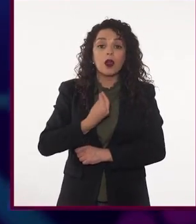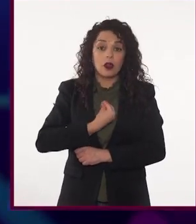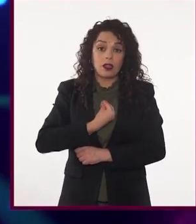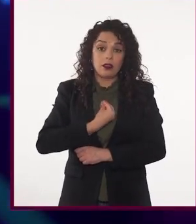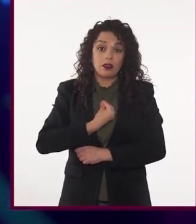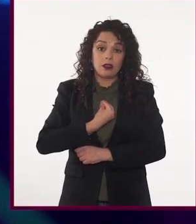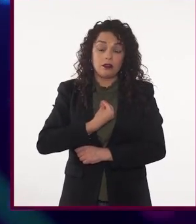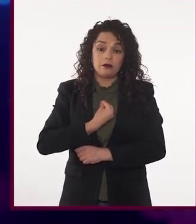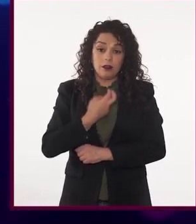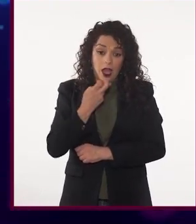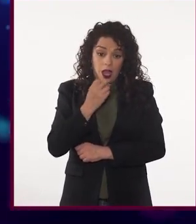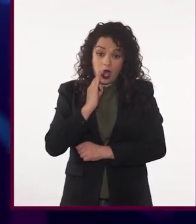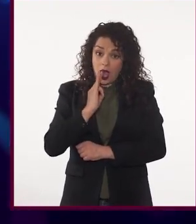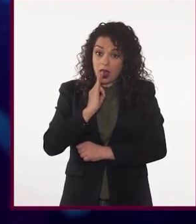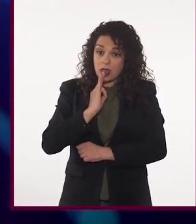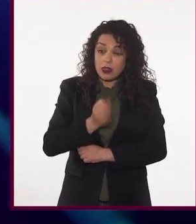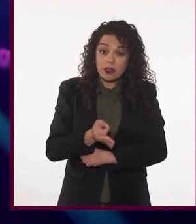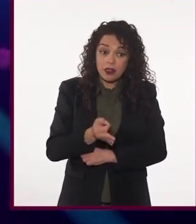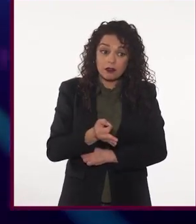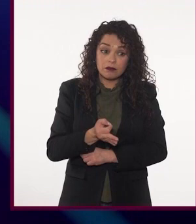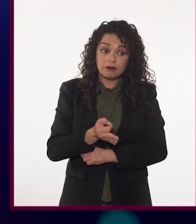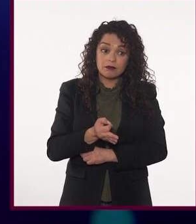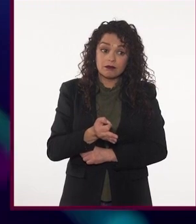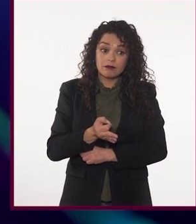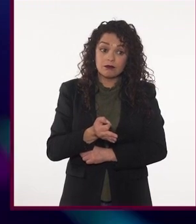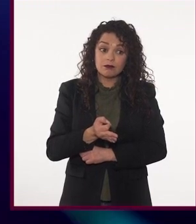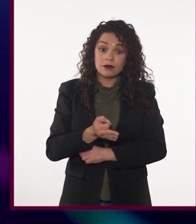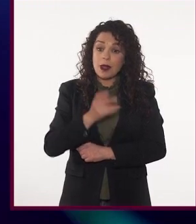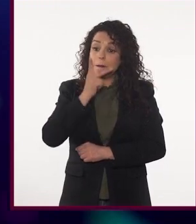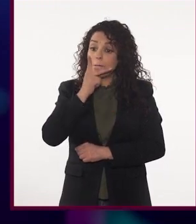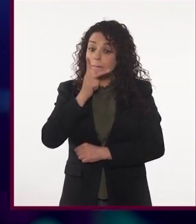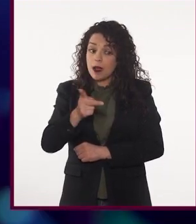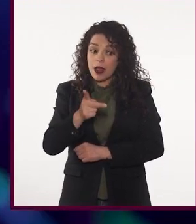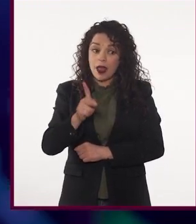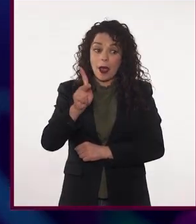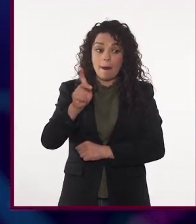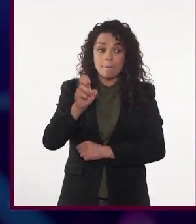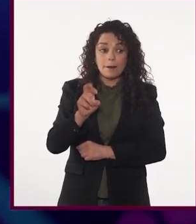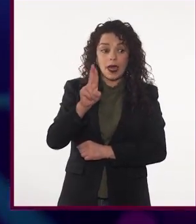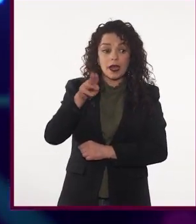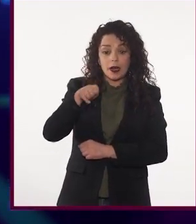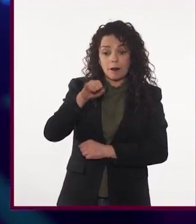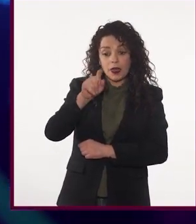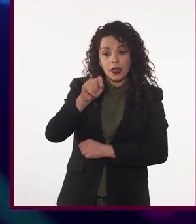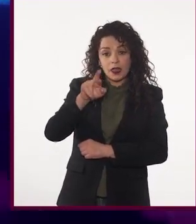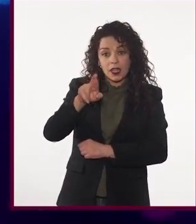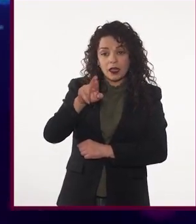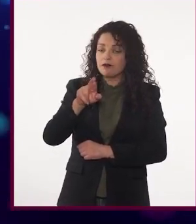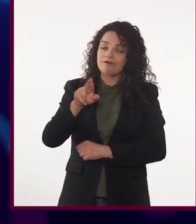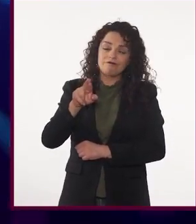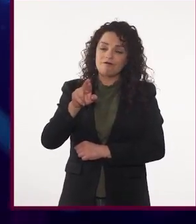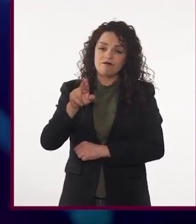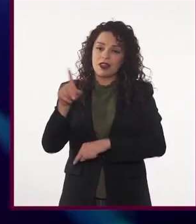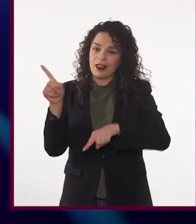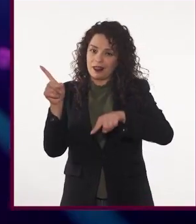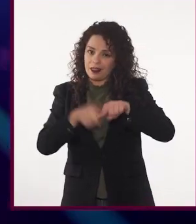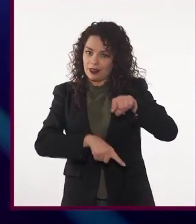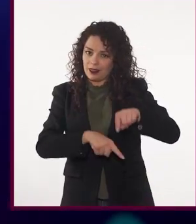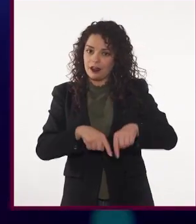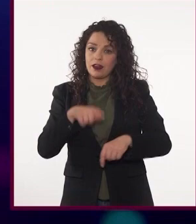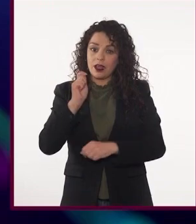entonces decir que lo permiten, creo que es una palabra que tal vez hay que quitar. Más